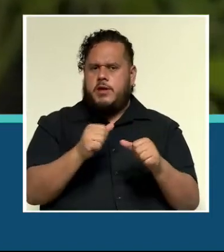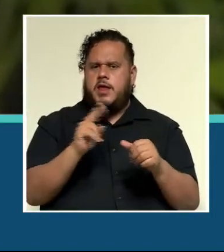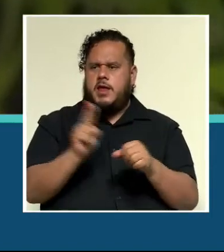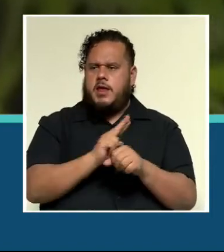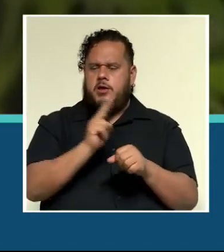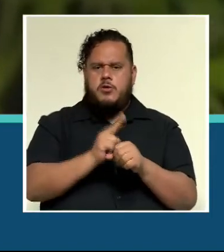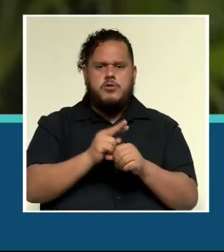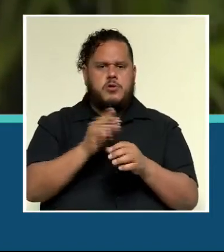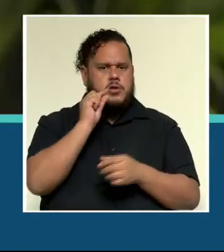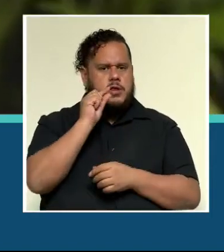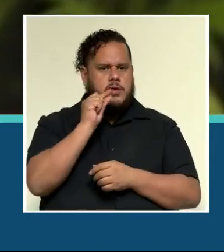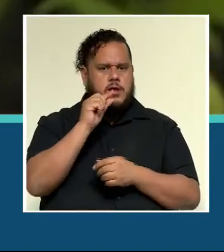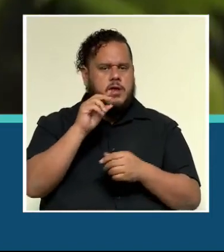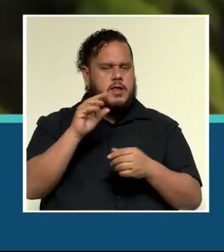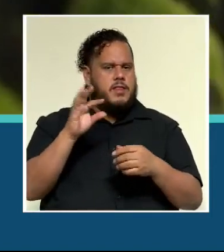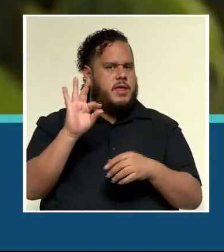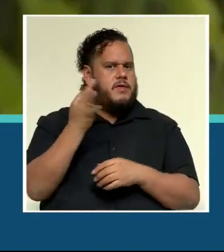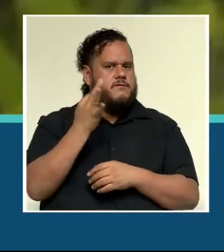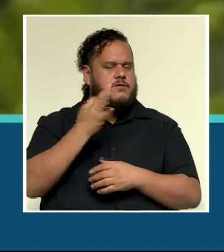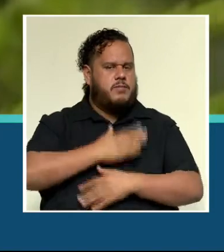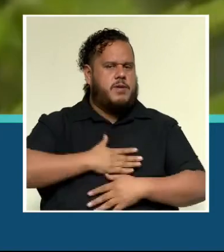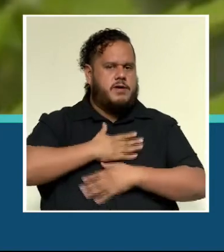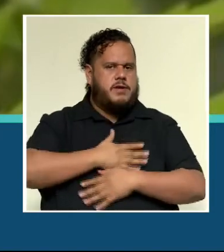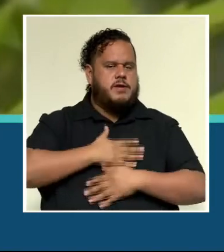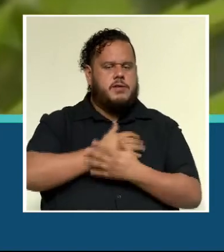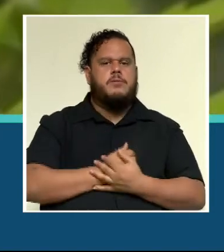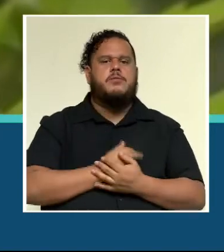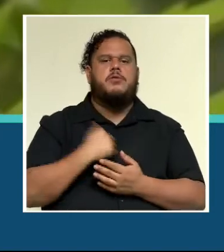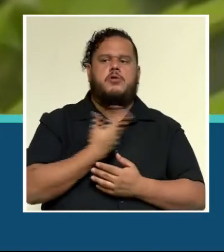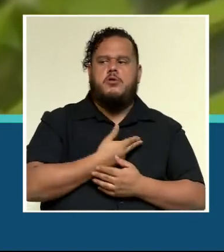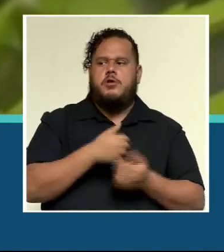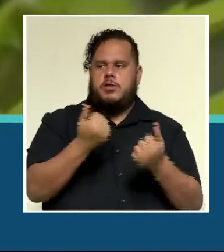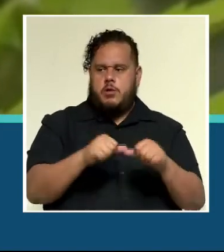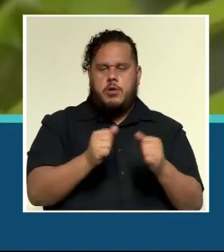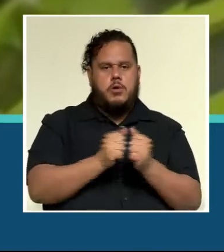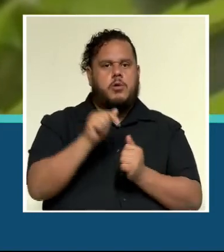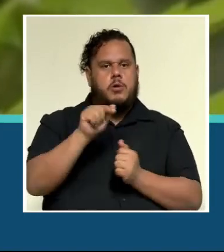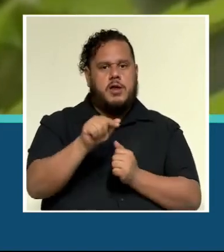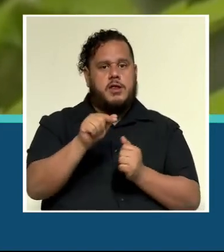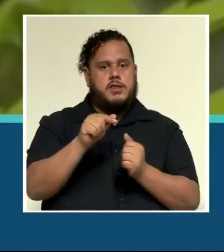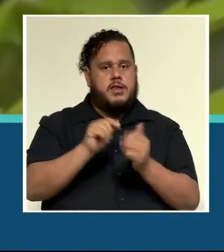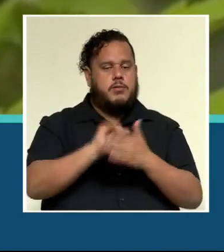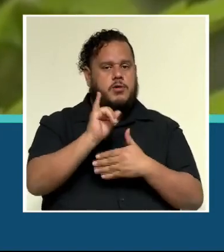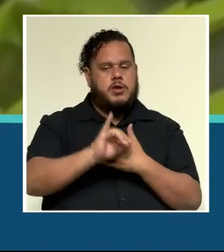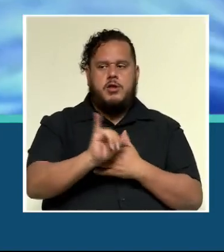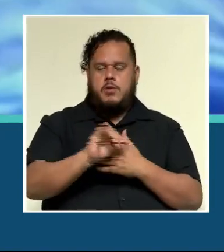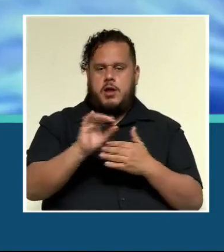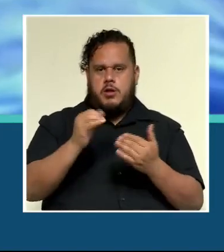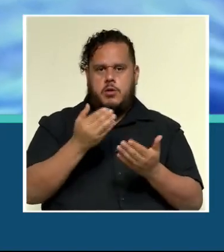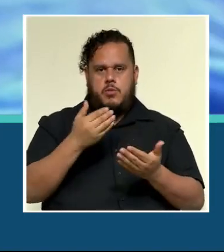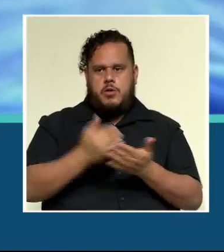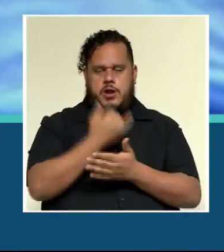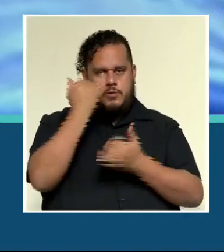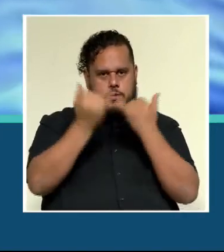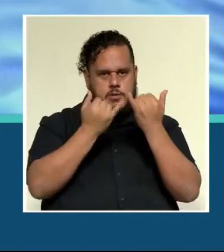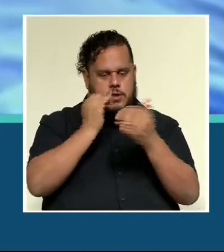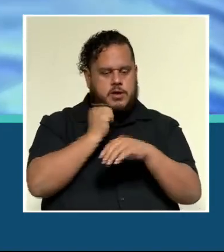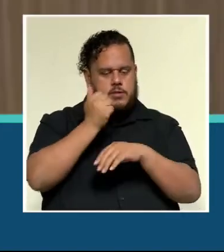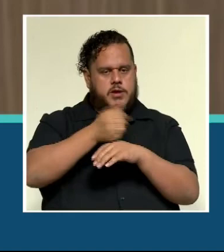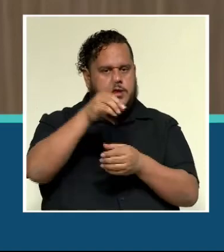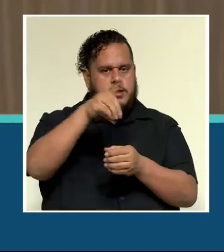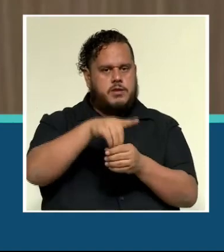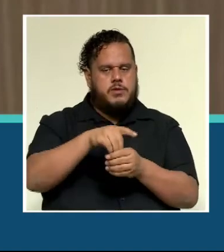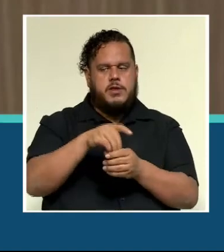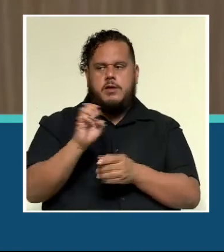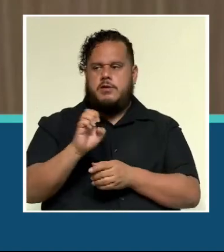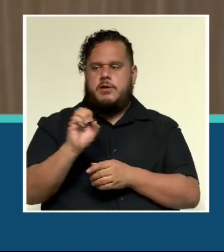del cannabis de manera recreativa. Estamos tanto de acuerdo con este proyecto como la iniciativa que ha planteado el diputado